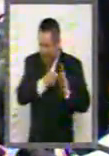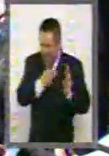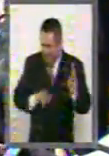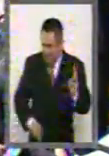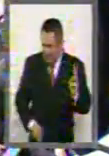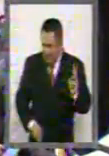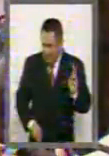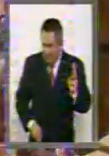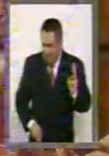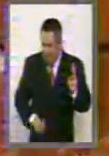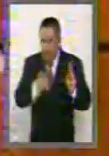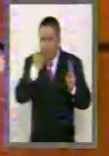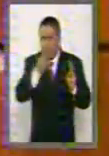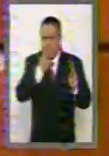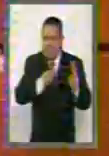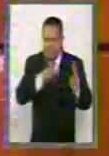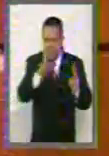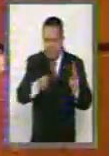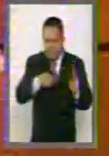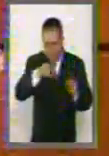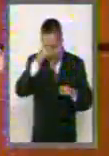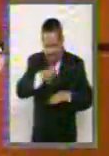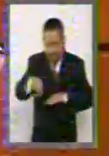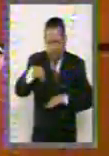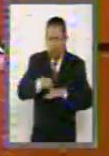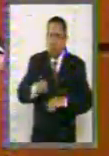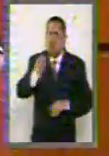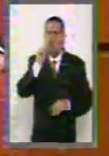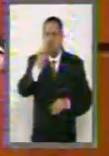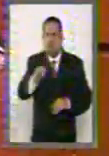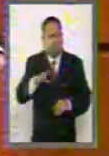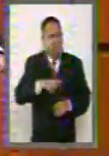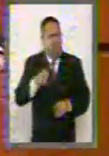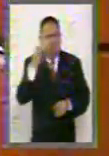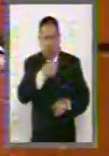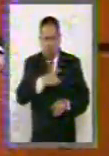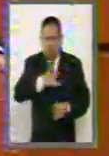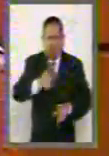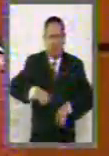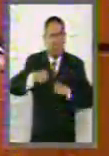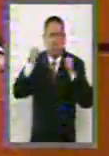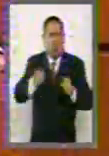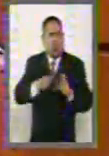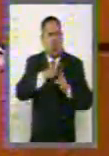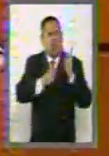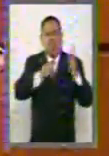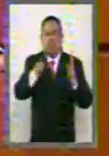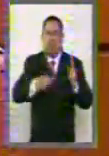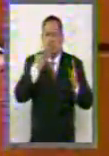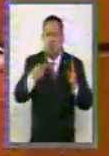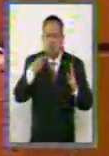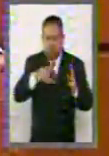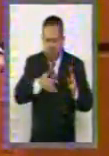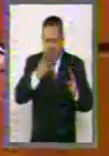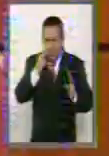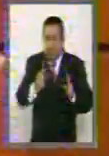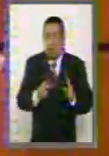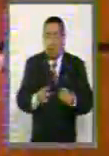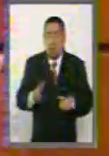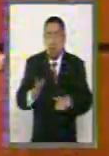que alguna de ustedes se pare aquí y me diga, sí, estoy segura que son las 3 mejores.